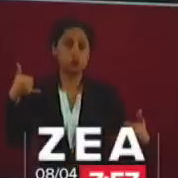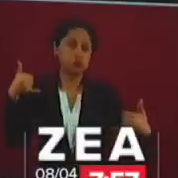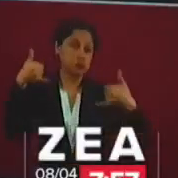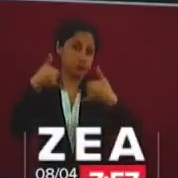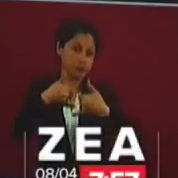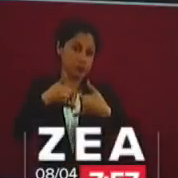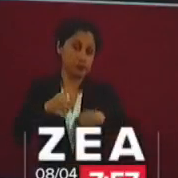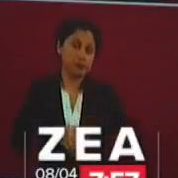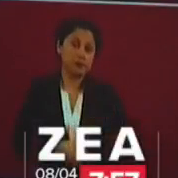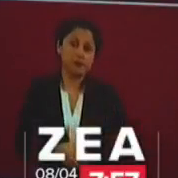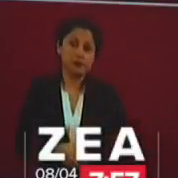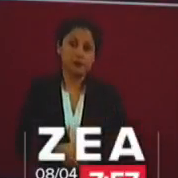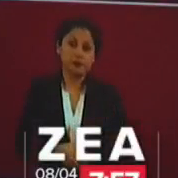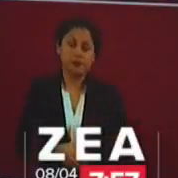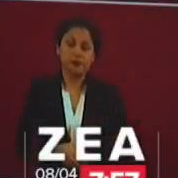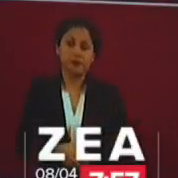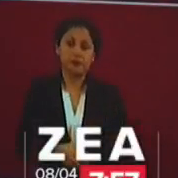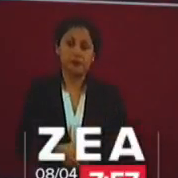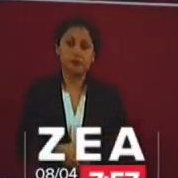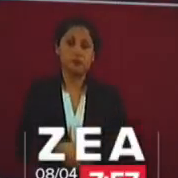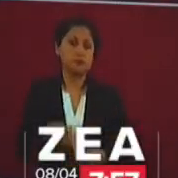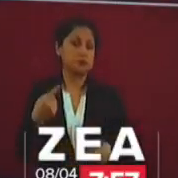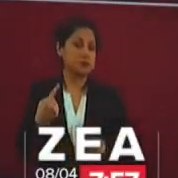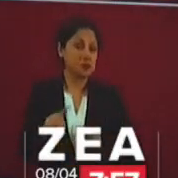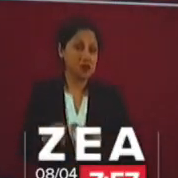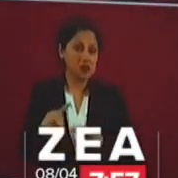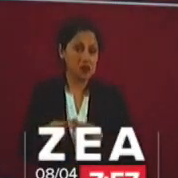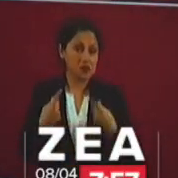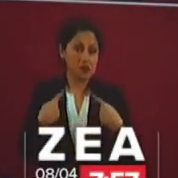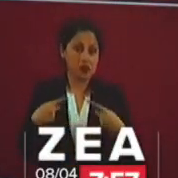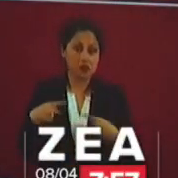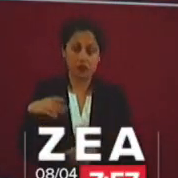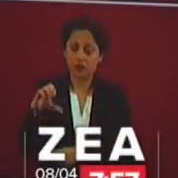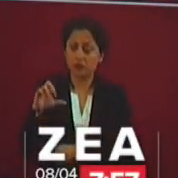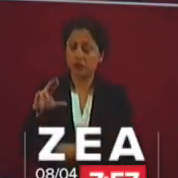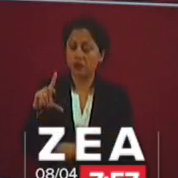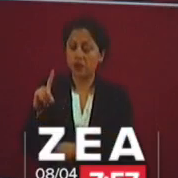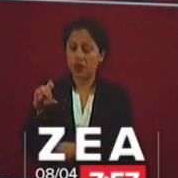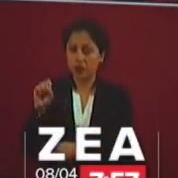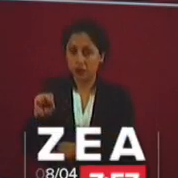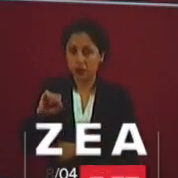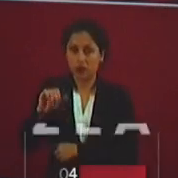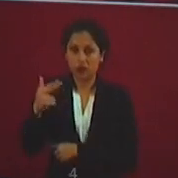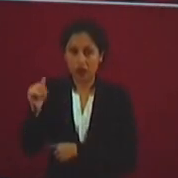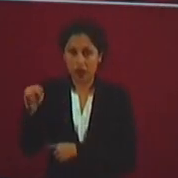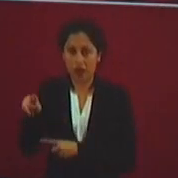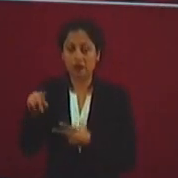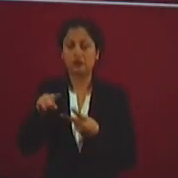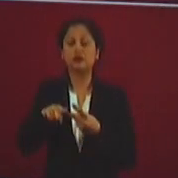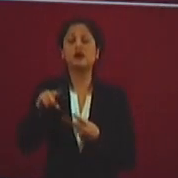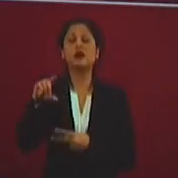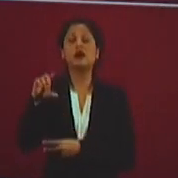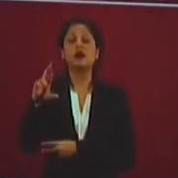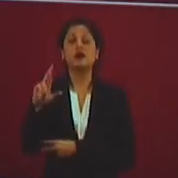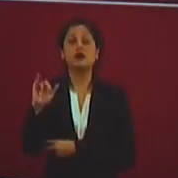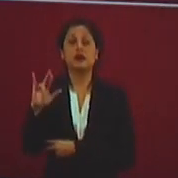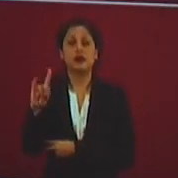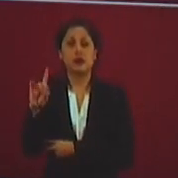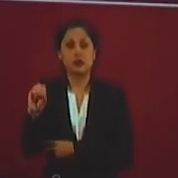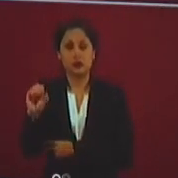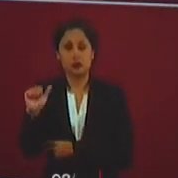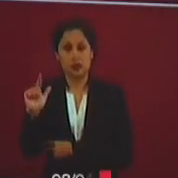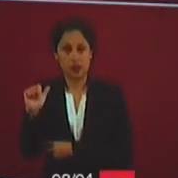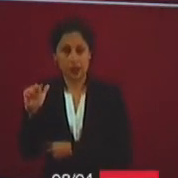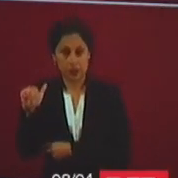la conferencia mañanera de este miércoles, el presidente Andrés Manuel López Obrador confirmó el descenso del índice de inflación en el país en marzo al ubicarse